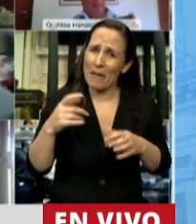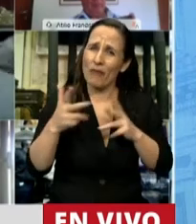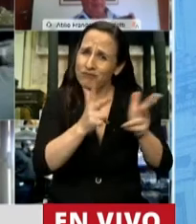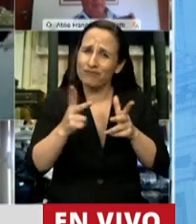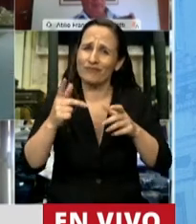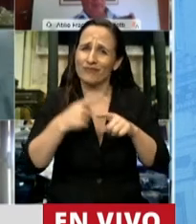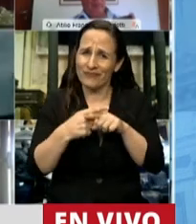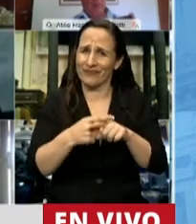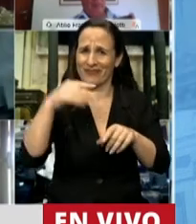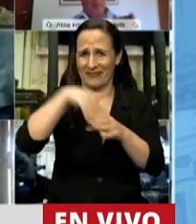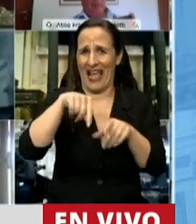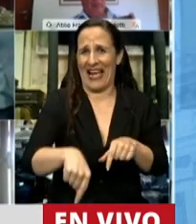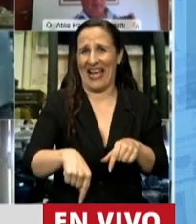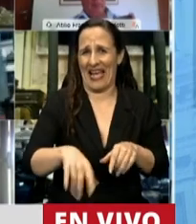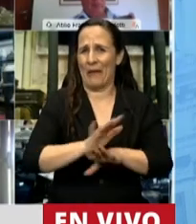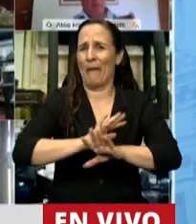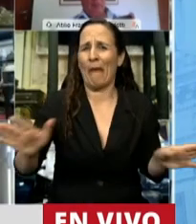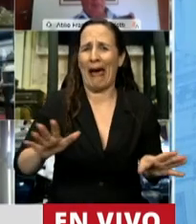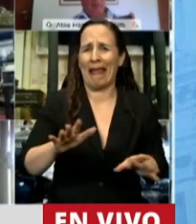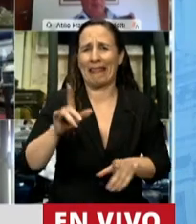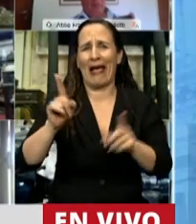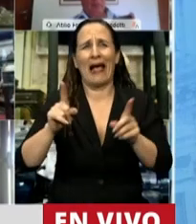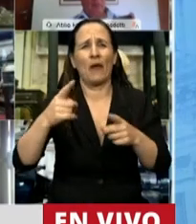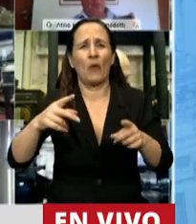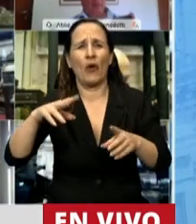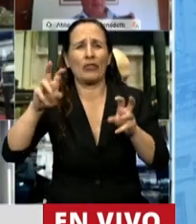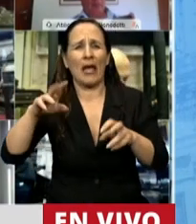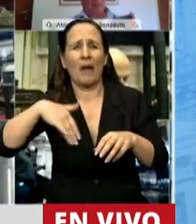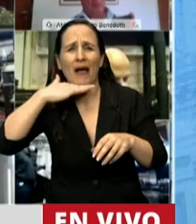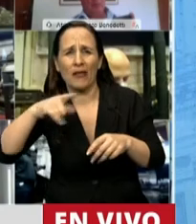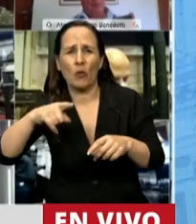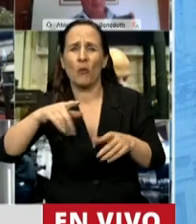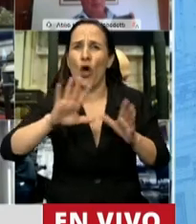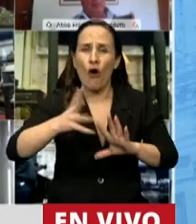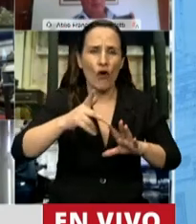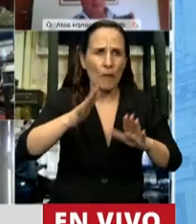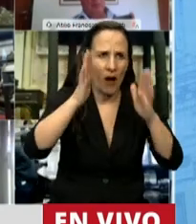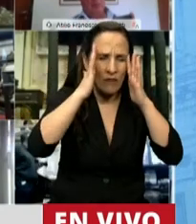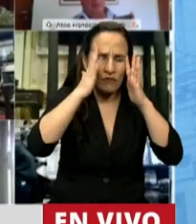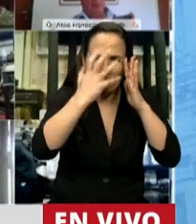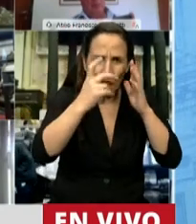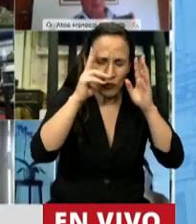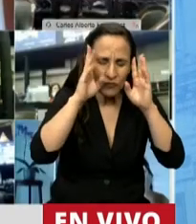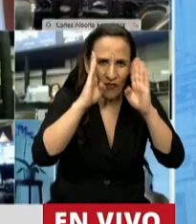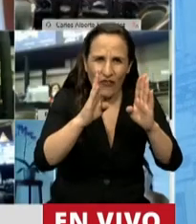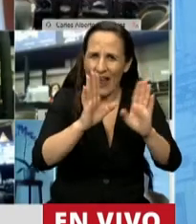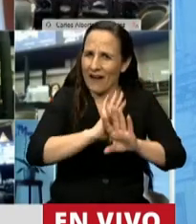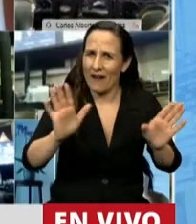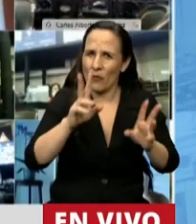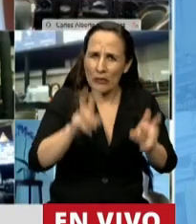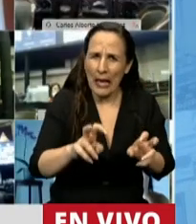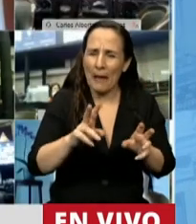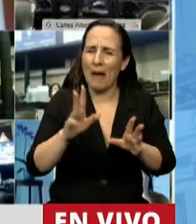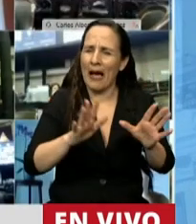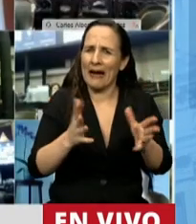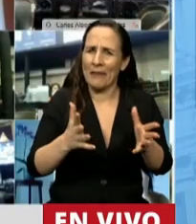pelea es contra la estupidez y contra los dogmas que nos fanatizan y nos llevan a pelearnos entre nosotros, dando discusiones que muchas